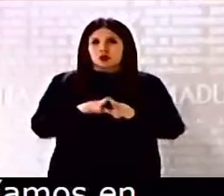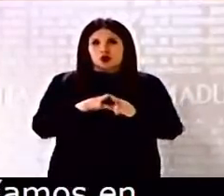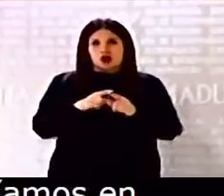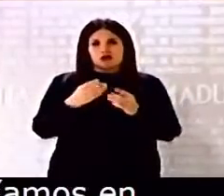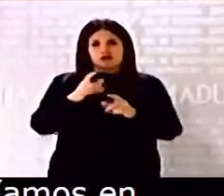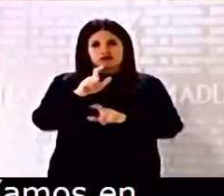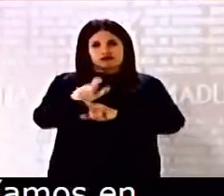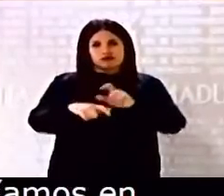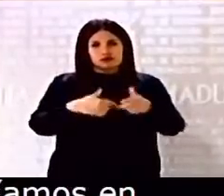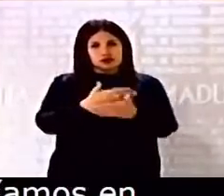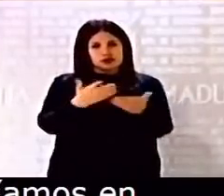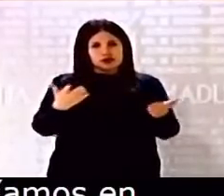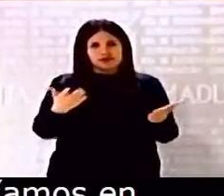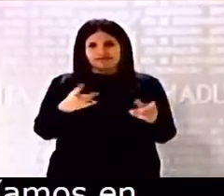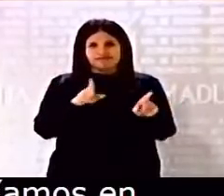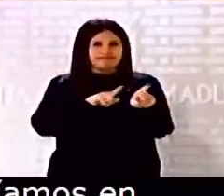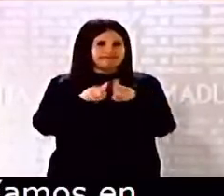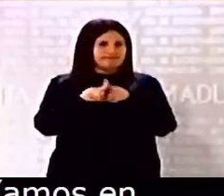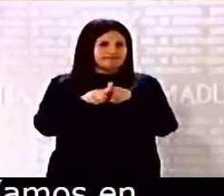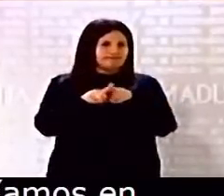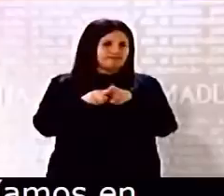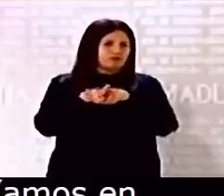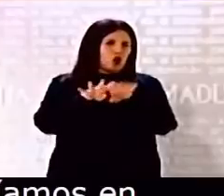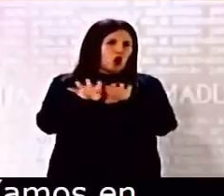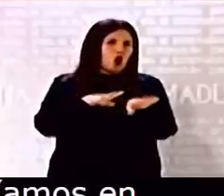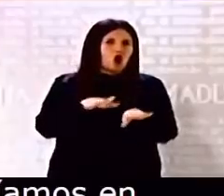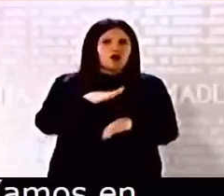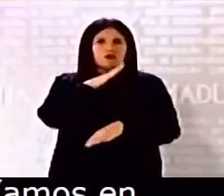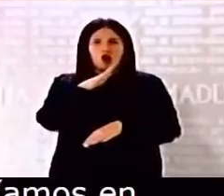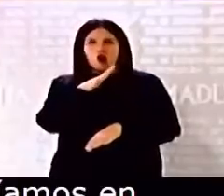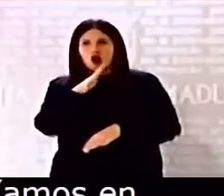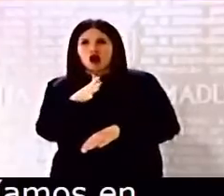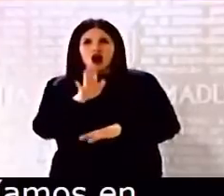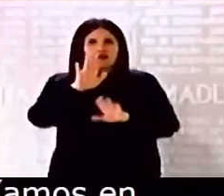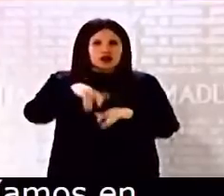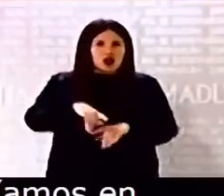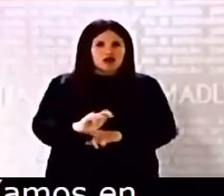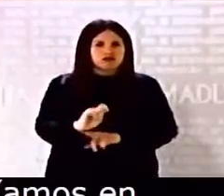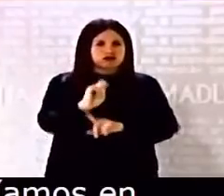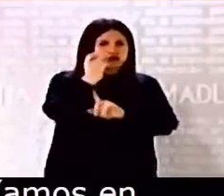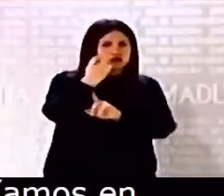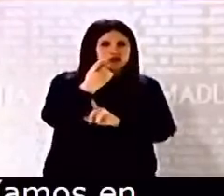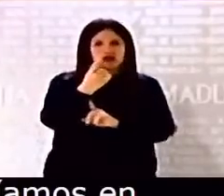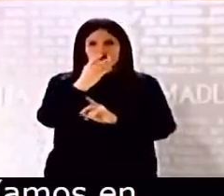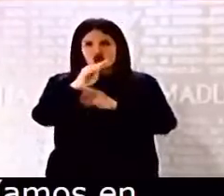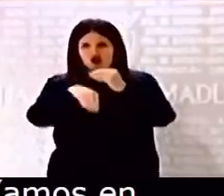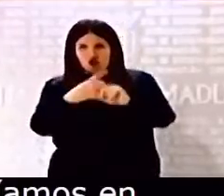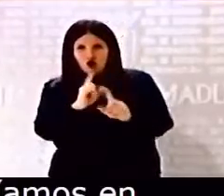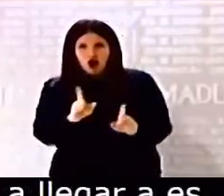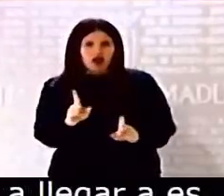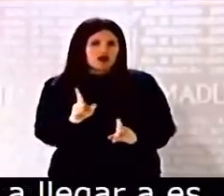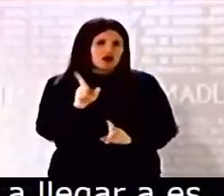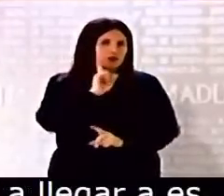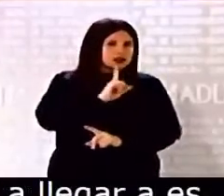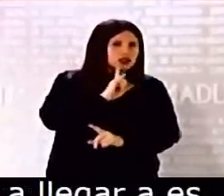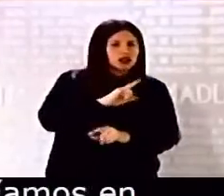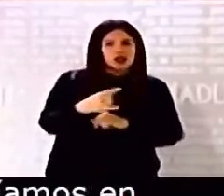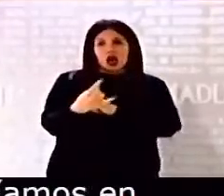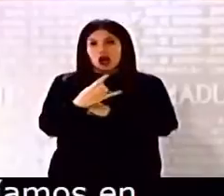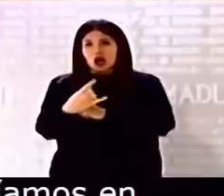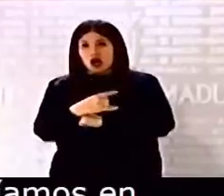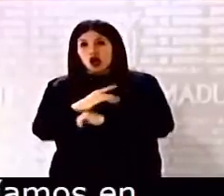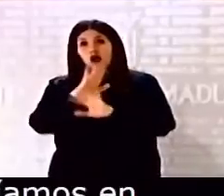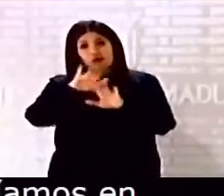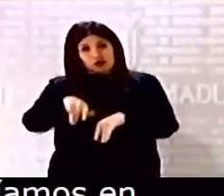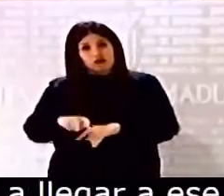muchas eran las voces que les criticaban porque no íbamos a llegar a ese momento ni de broma.